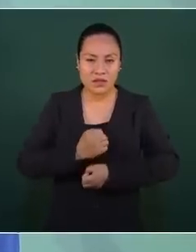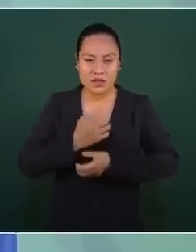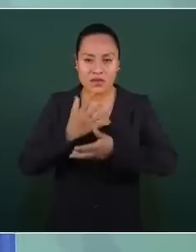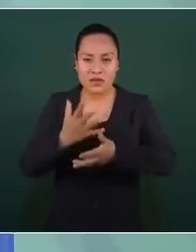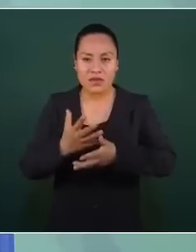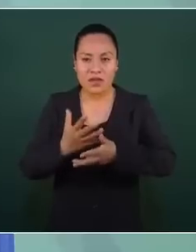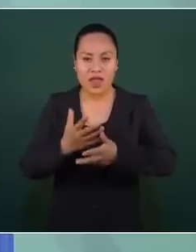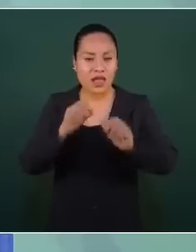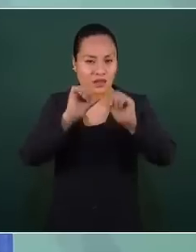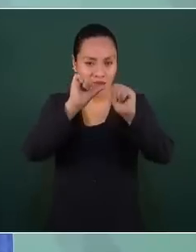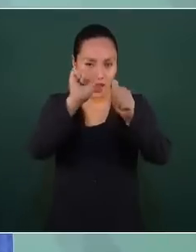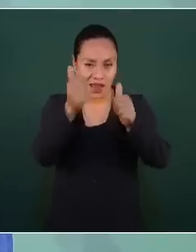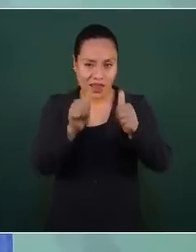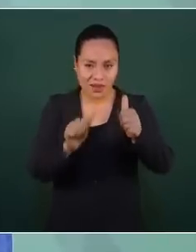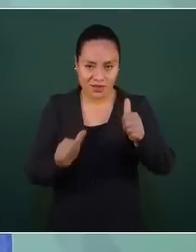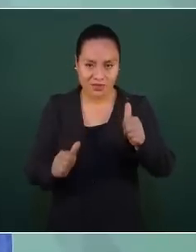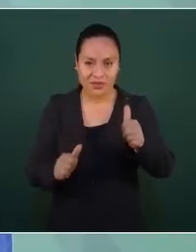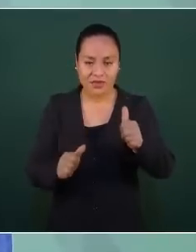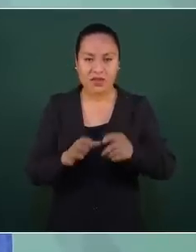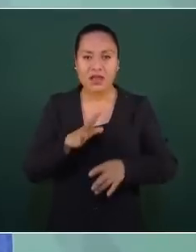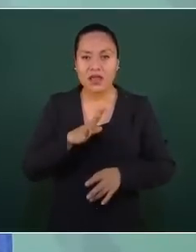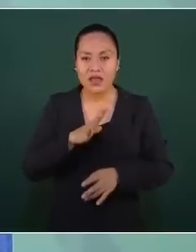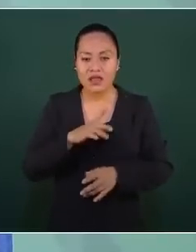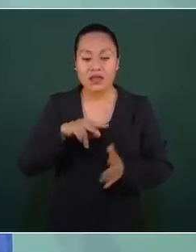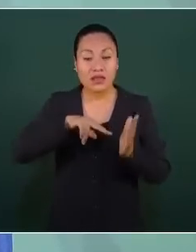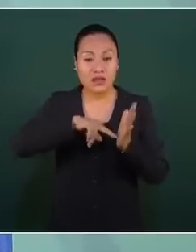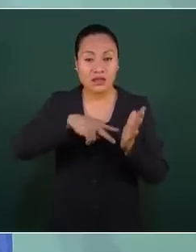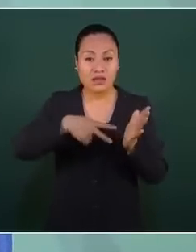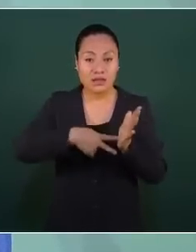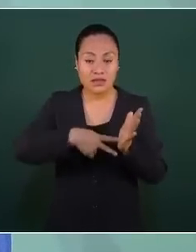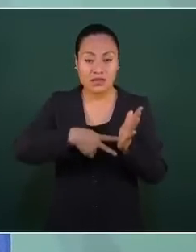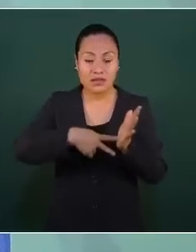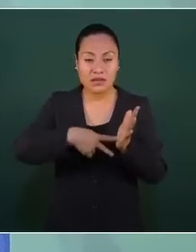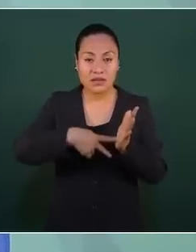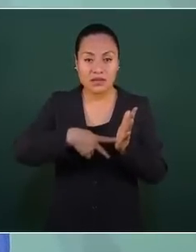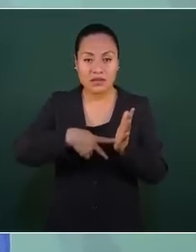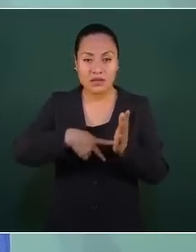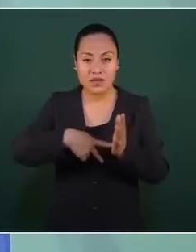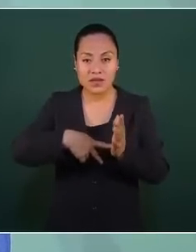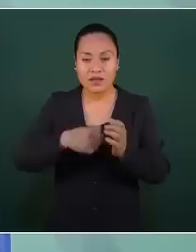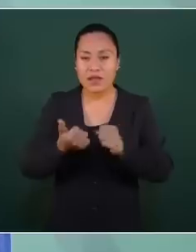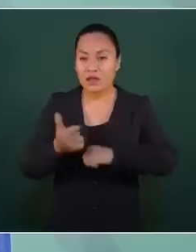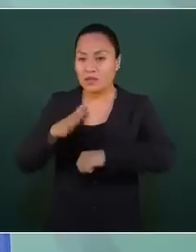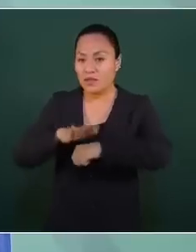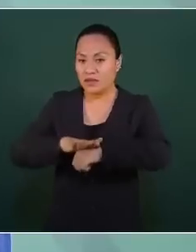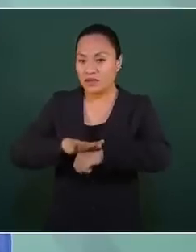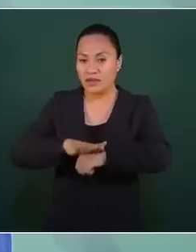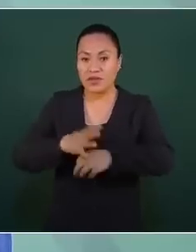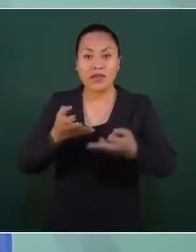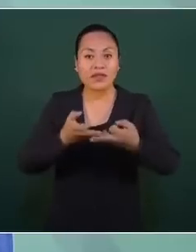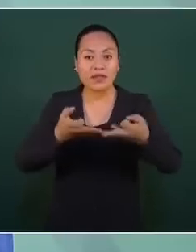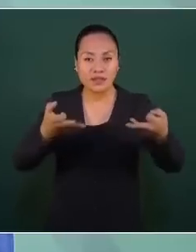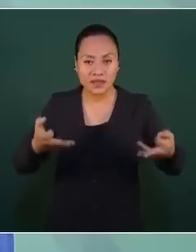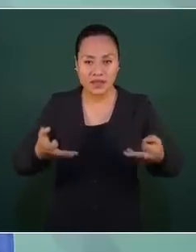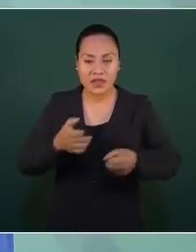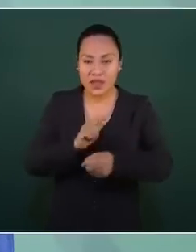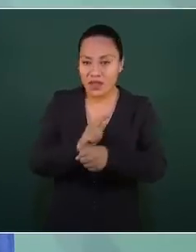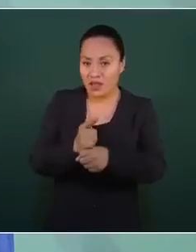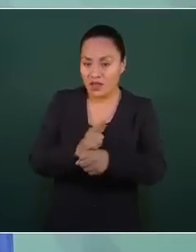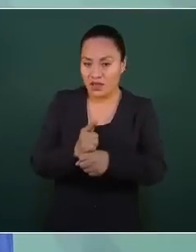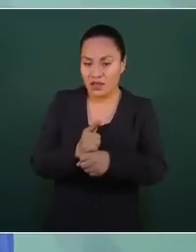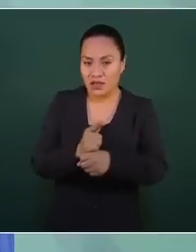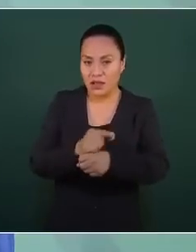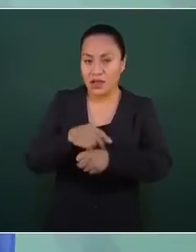producción artística, ingeniería en administración agropecuaria, licenciatura en